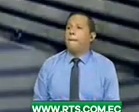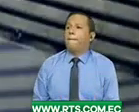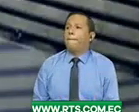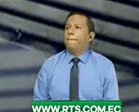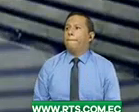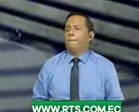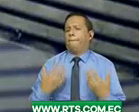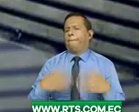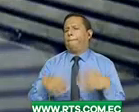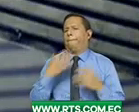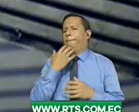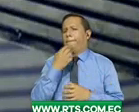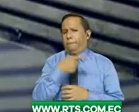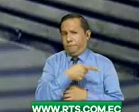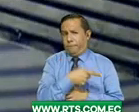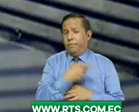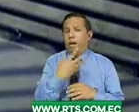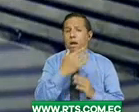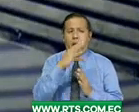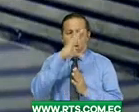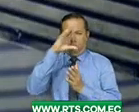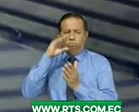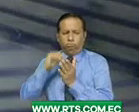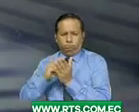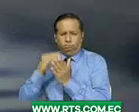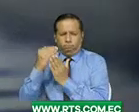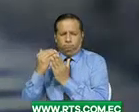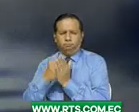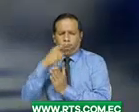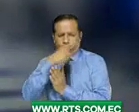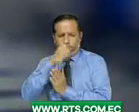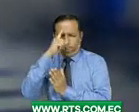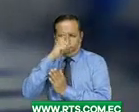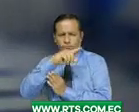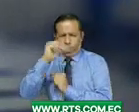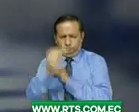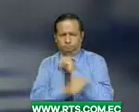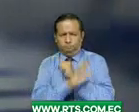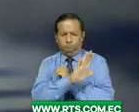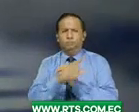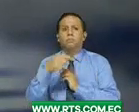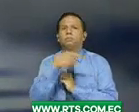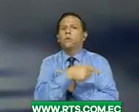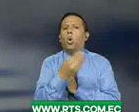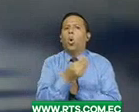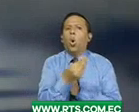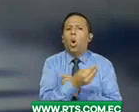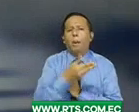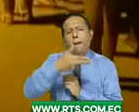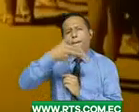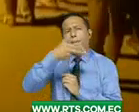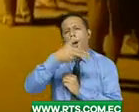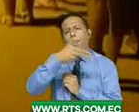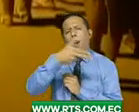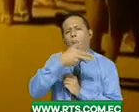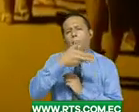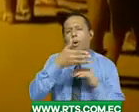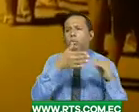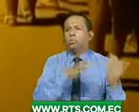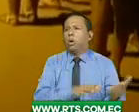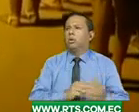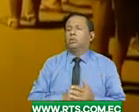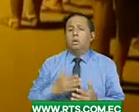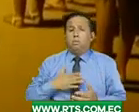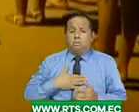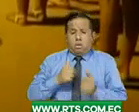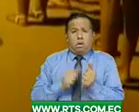Al parecer estaba en la lista negra de los pistoleros. Todos lograron escapar, pero al adolescente lo acribillaron sin piedad. Cuando viene